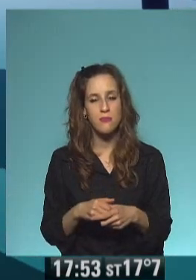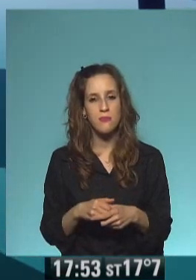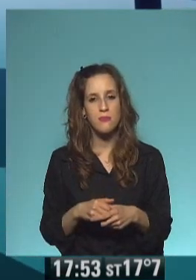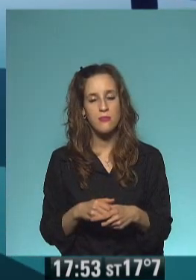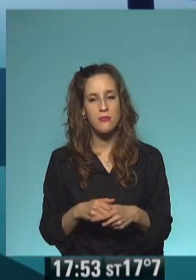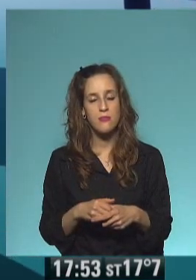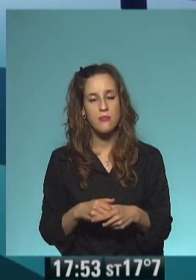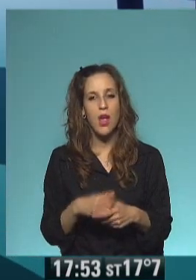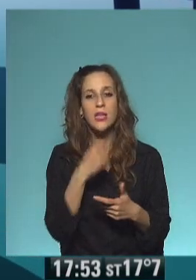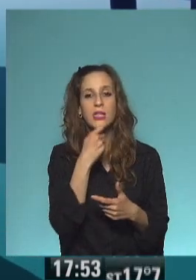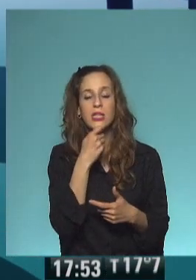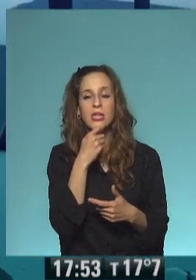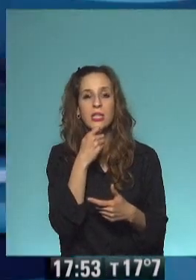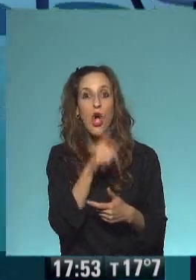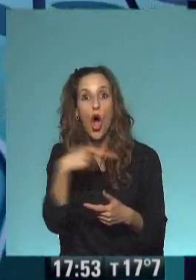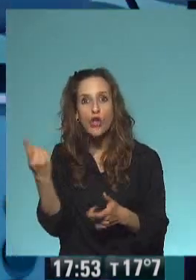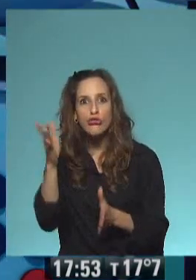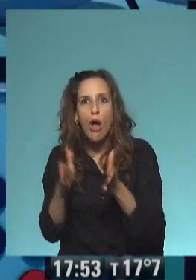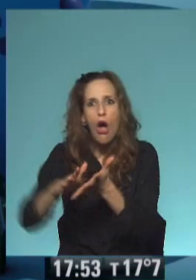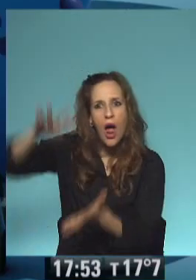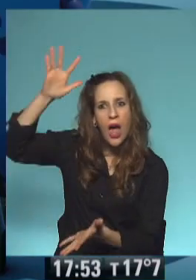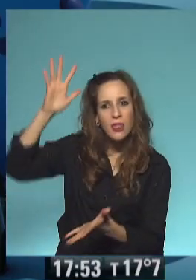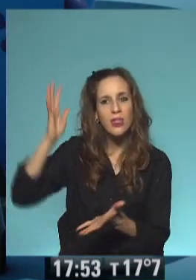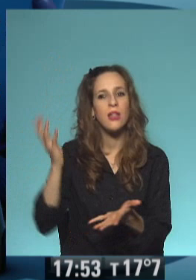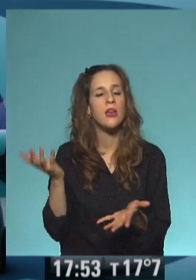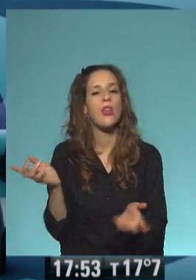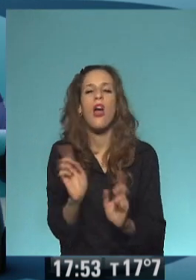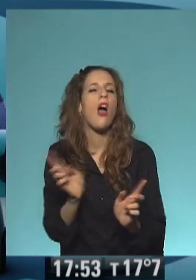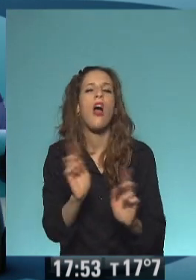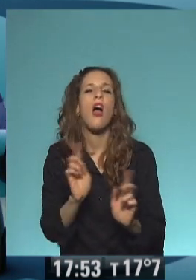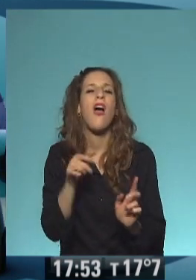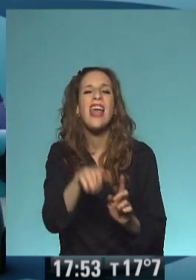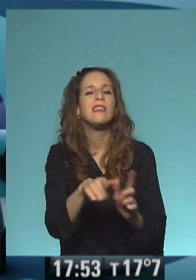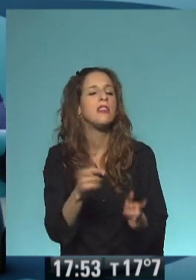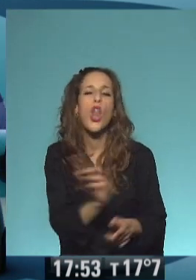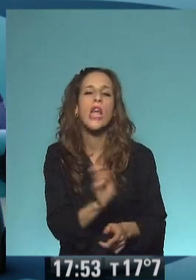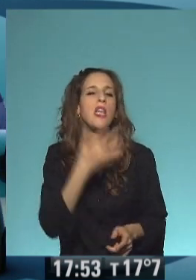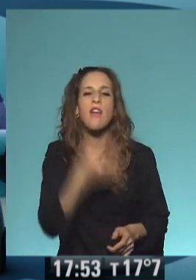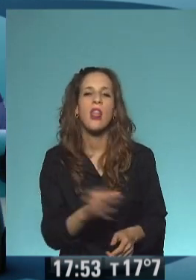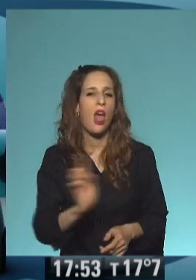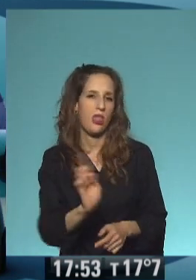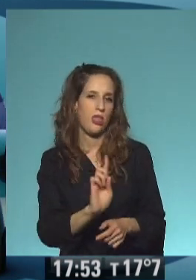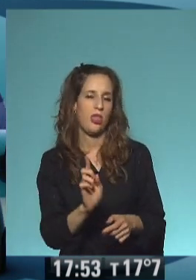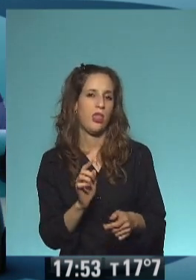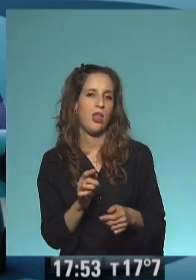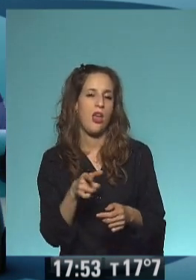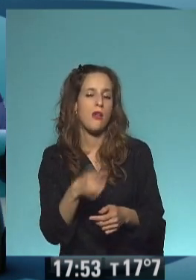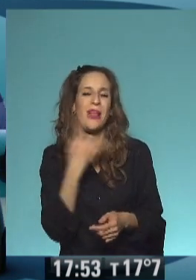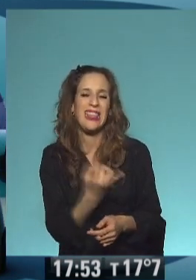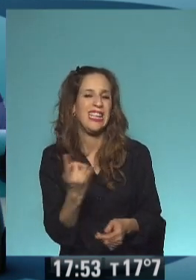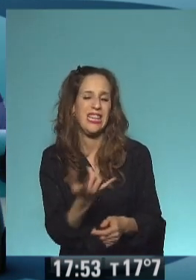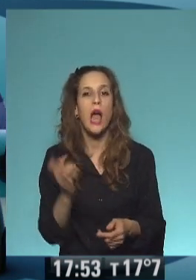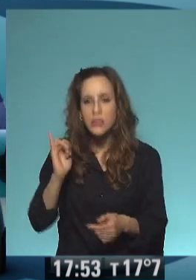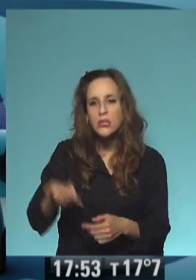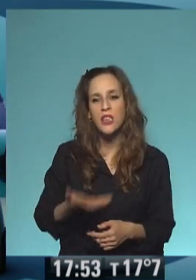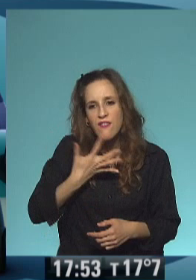el del cometuercas? ¿Del quién? No existe el cometuercas, es un invento eso, ¿no? Sí que